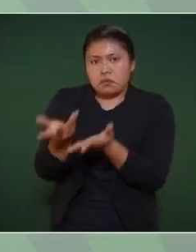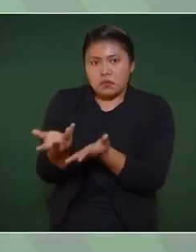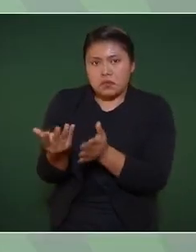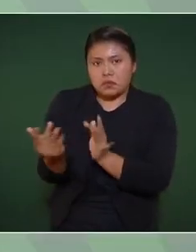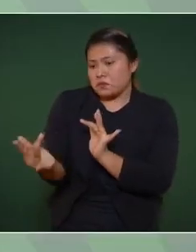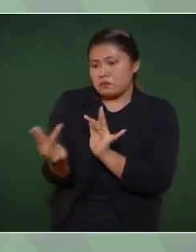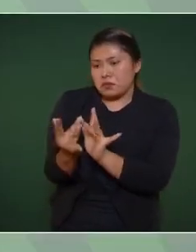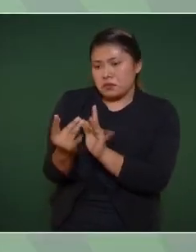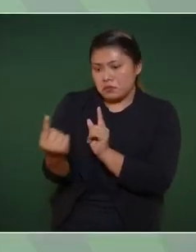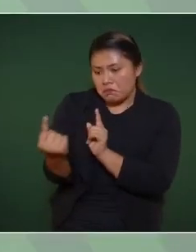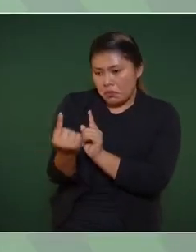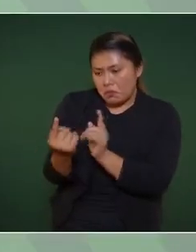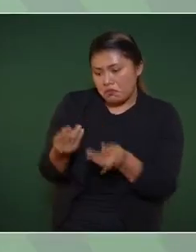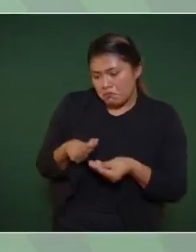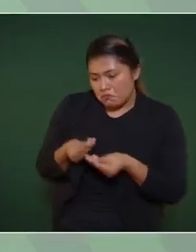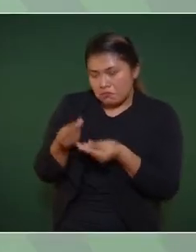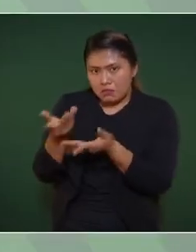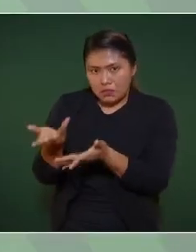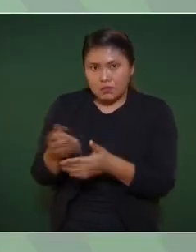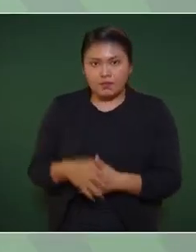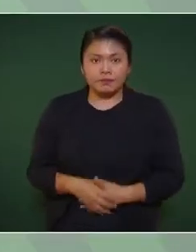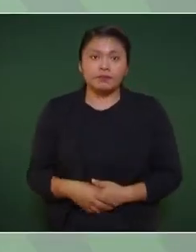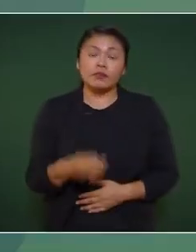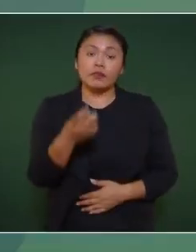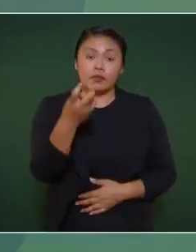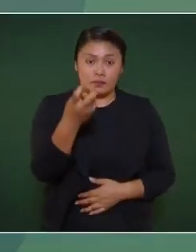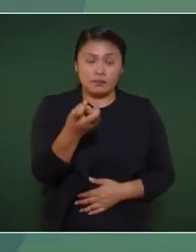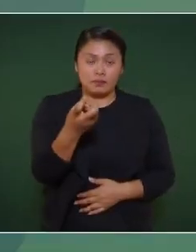Por eso ya están funcionando